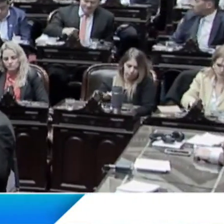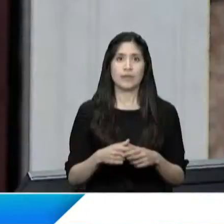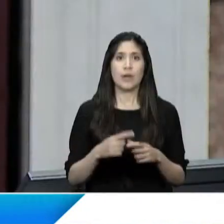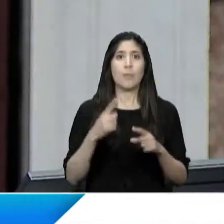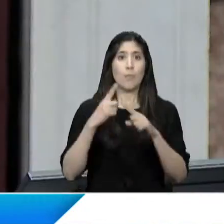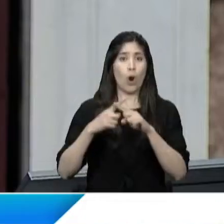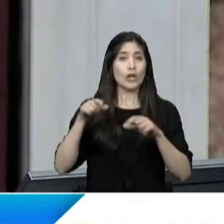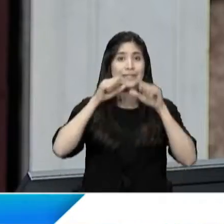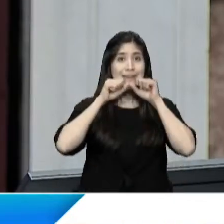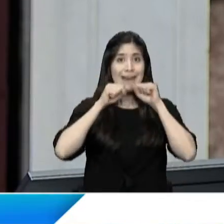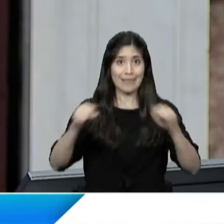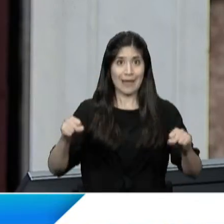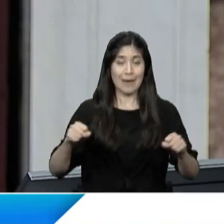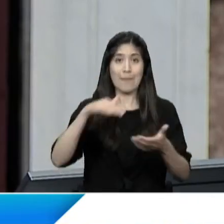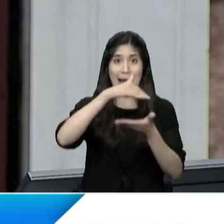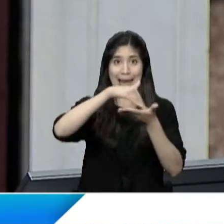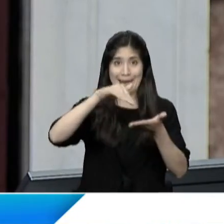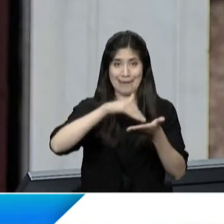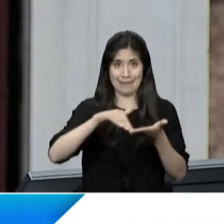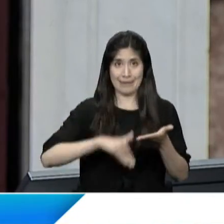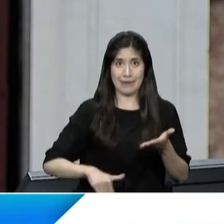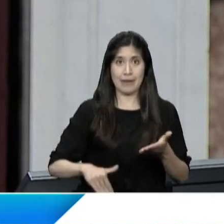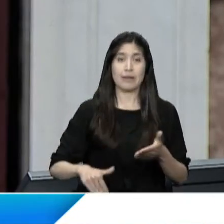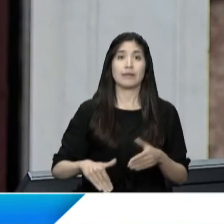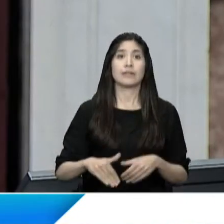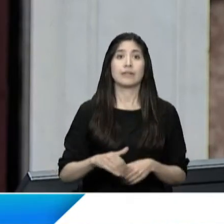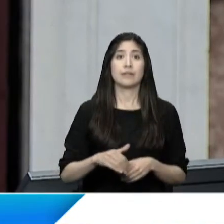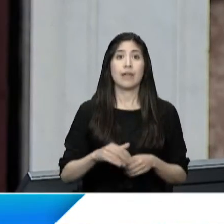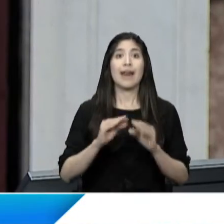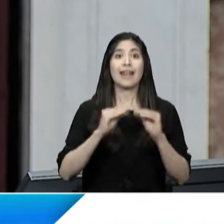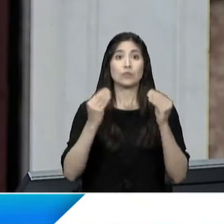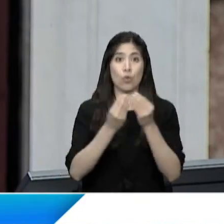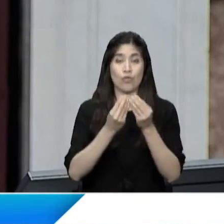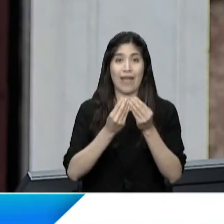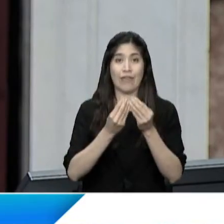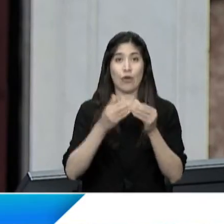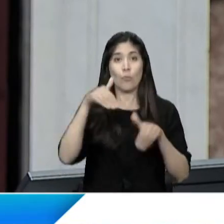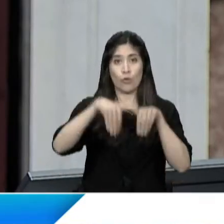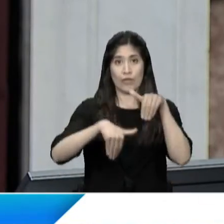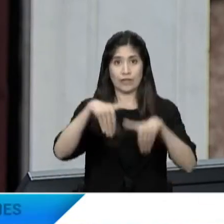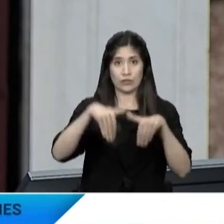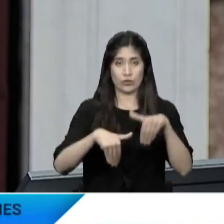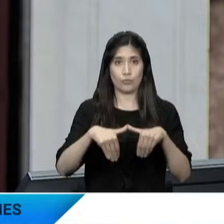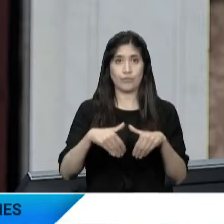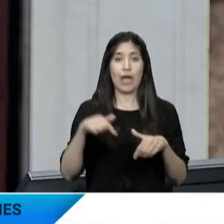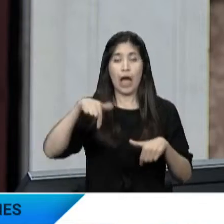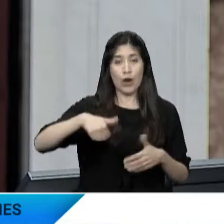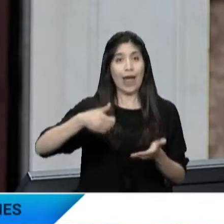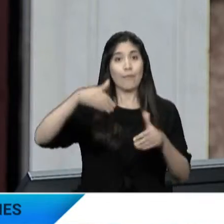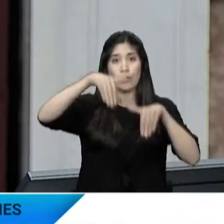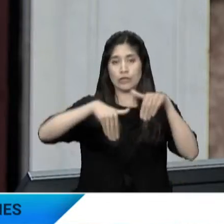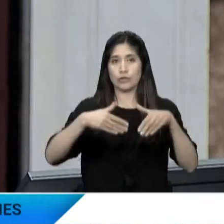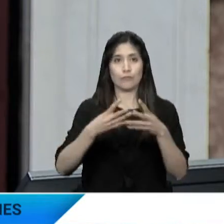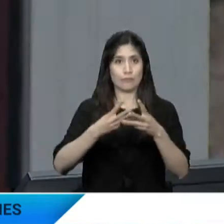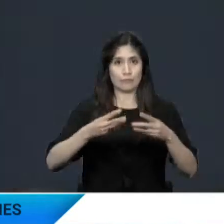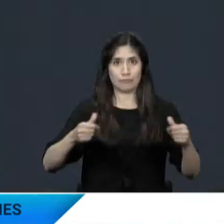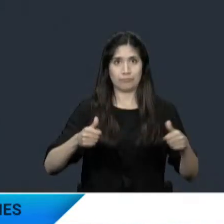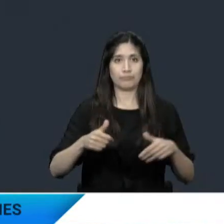Por secretaría se dará lectura del resultado de la votación. Se cierra la votación.